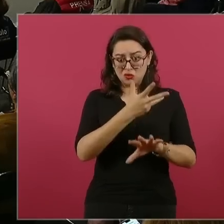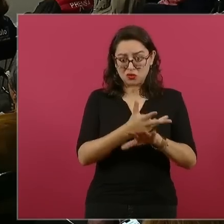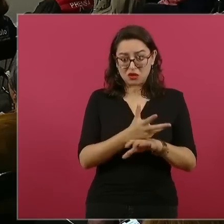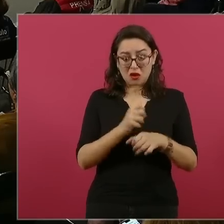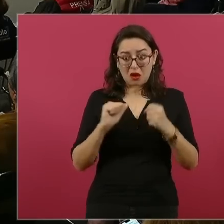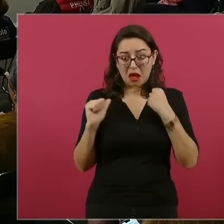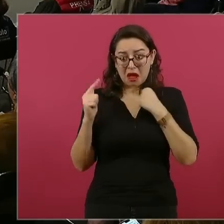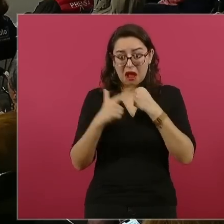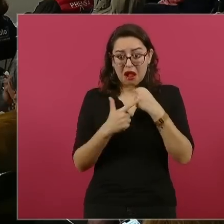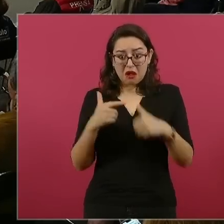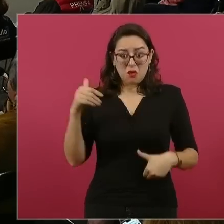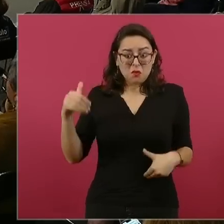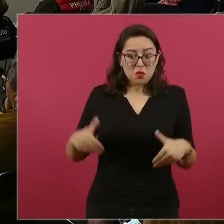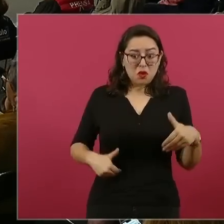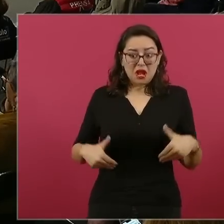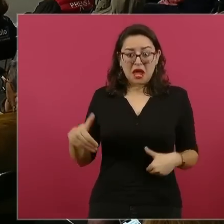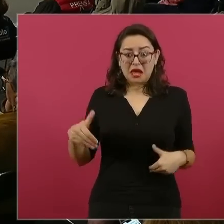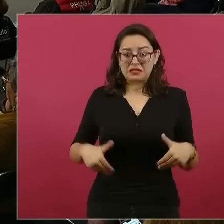Unidos.